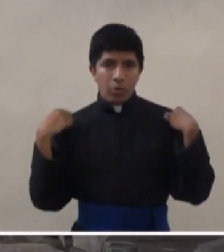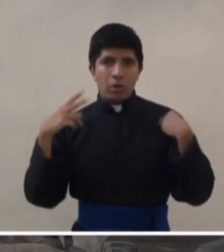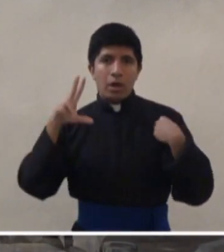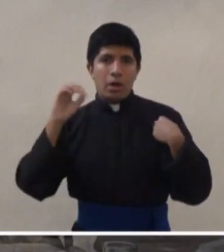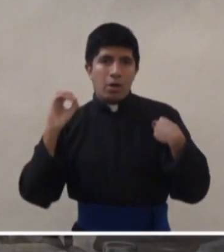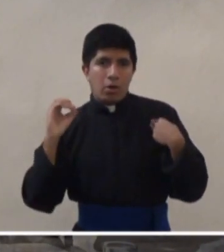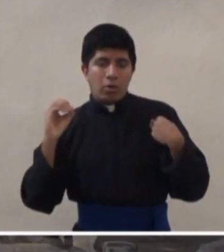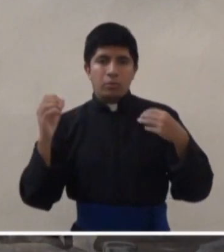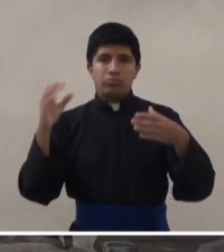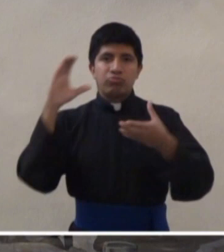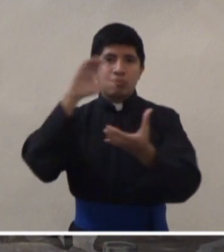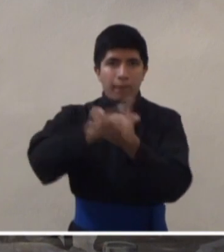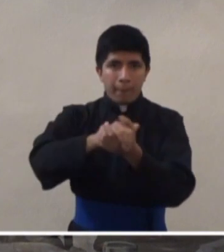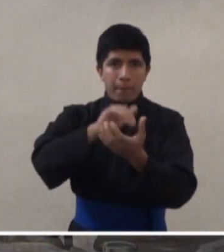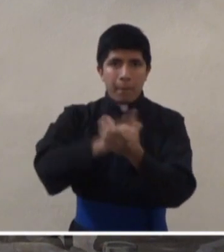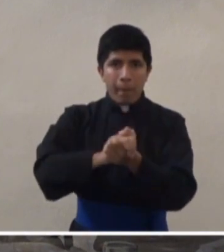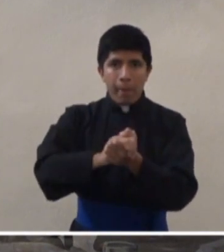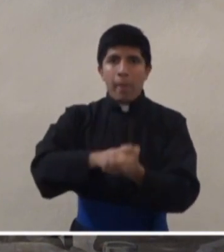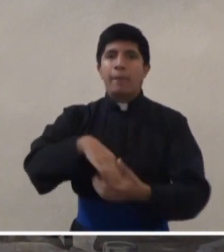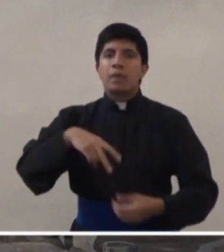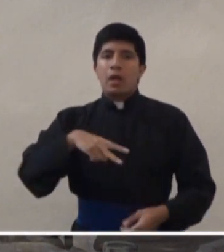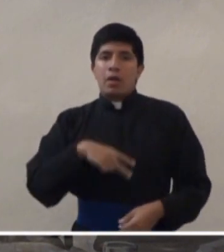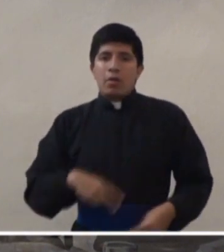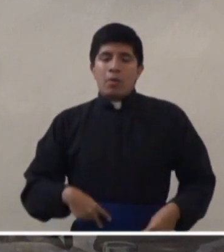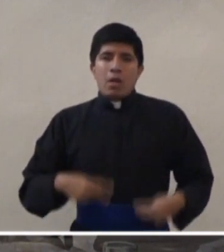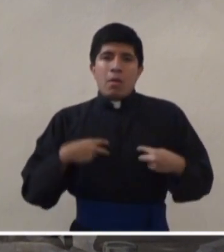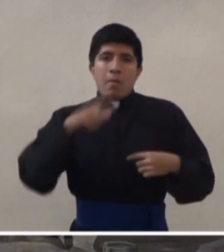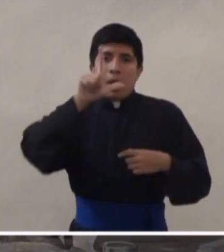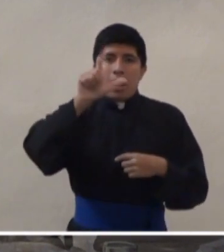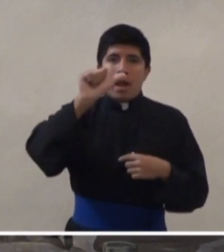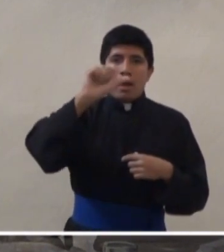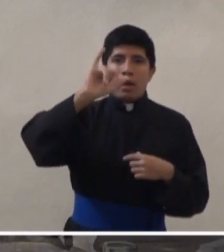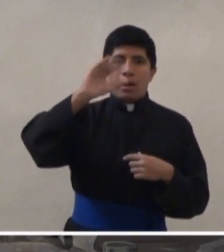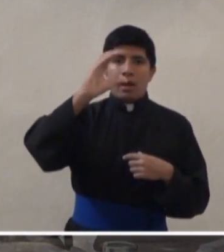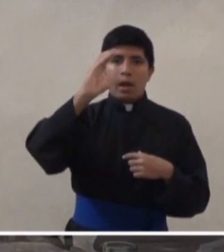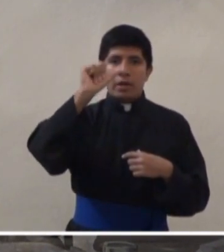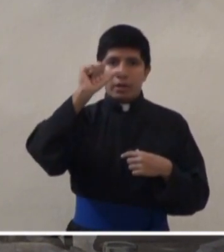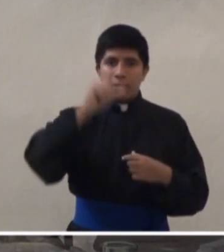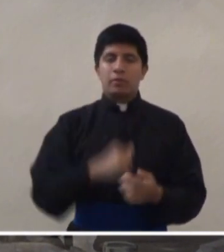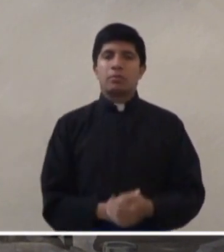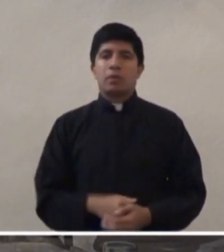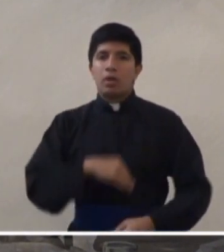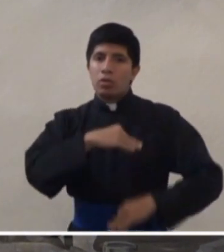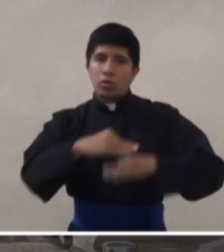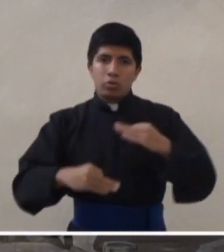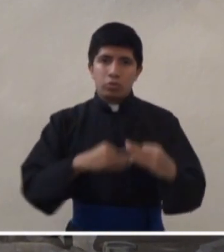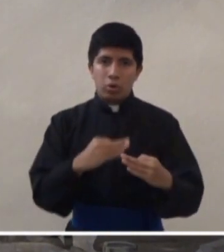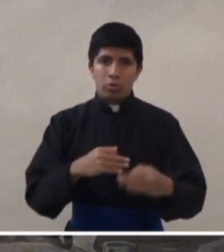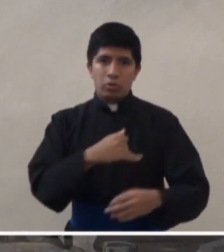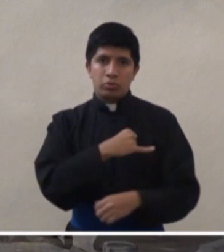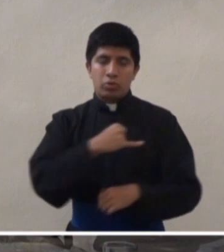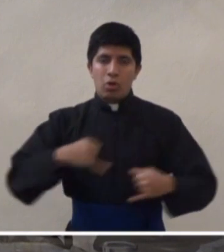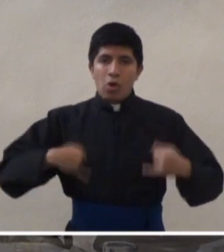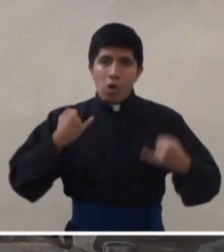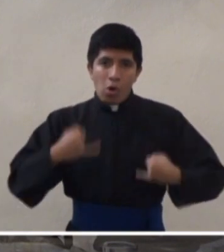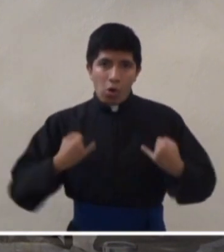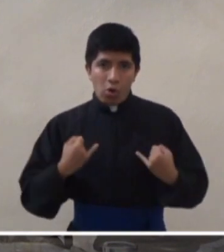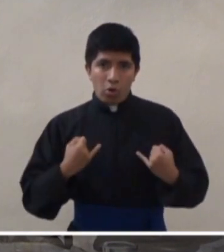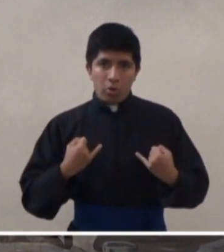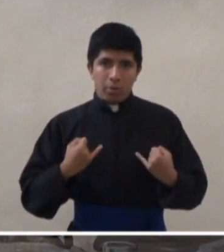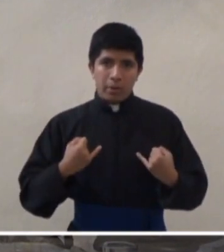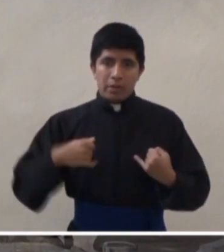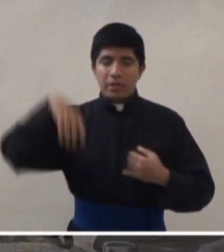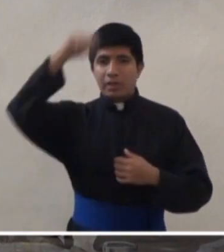el matrimonio, la vida laical, todas somos ovejas. Y todos en